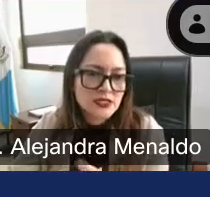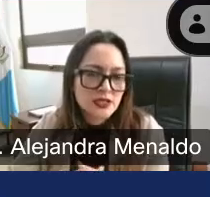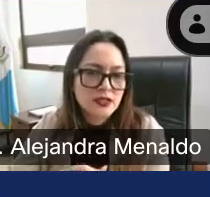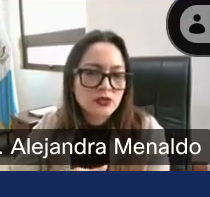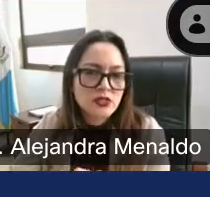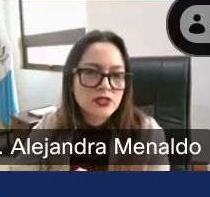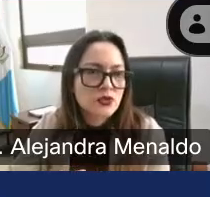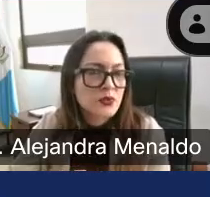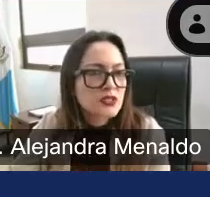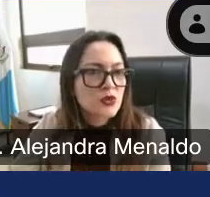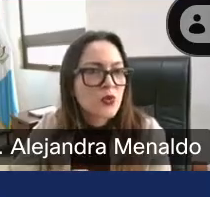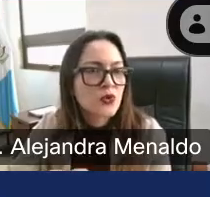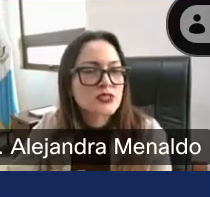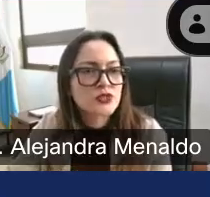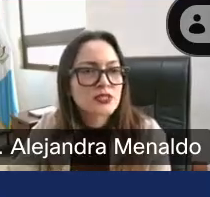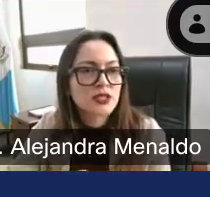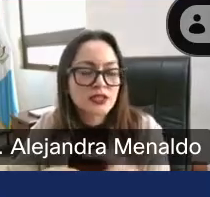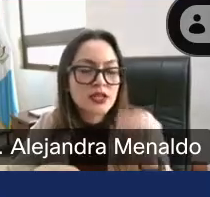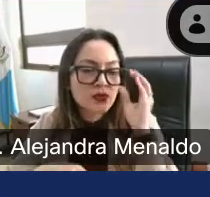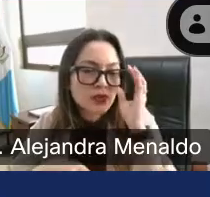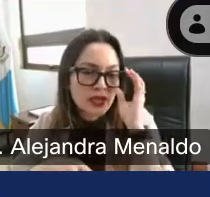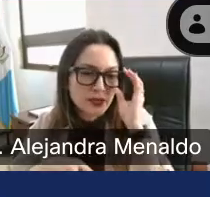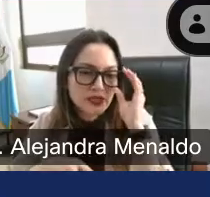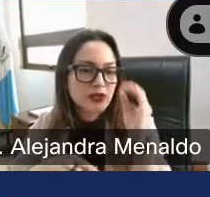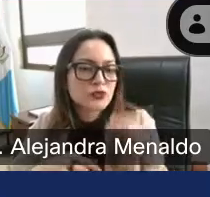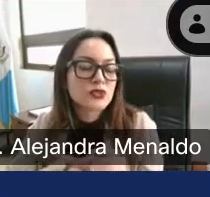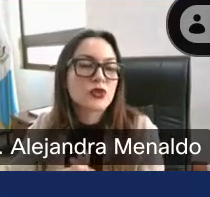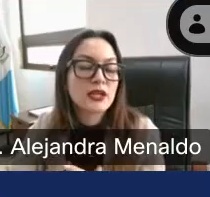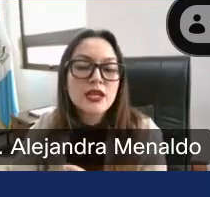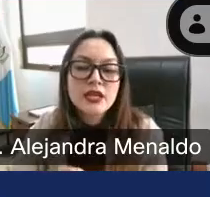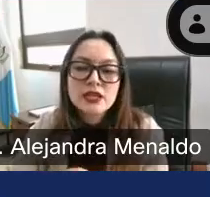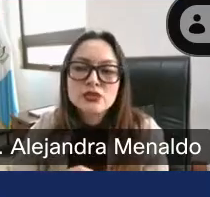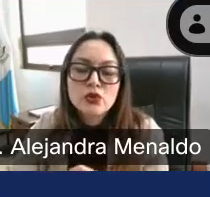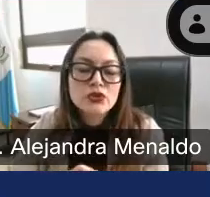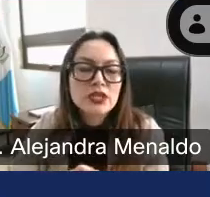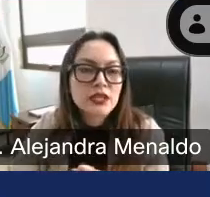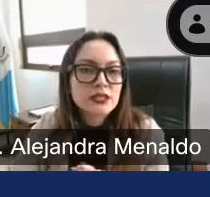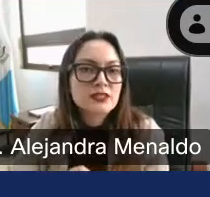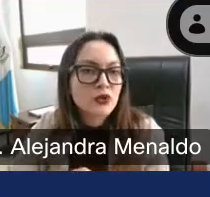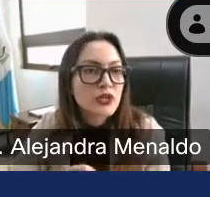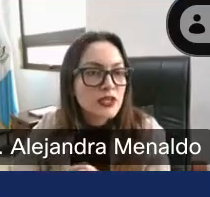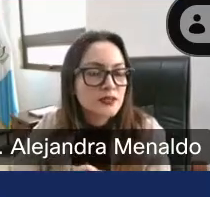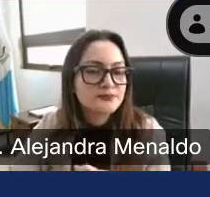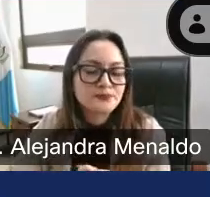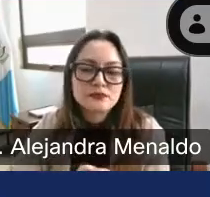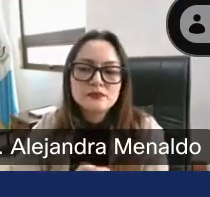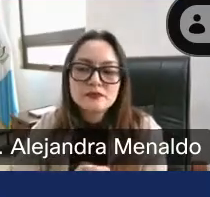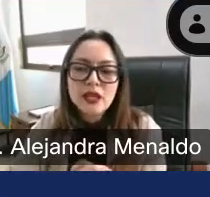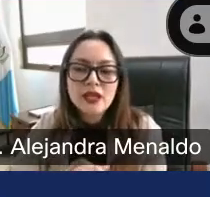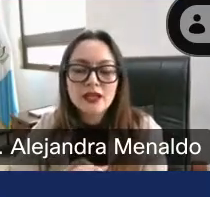imágenes, está tanto el señor ministro como la señora secretaria de Seguridad Alimentaria y Nutricional, y son quienes dan